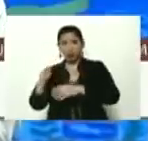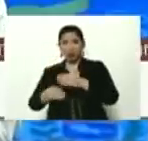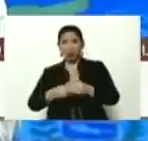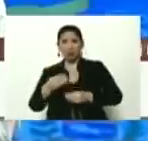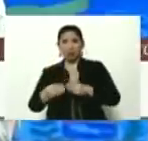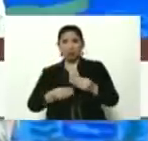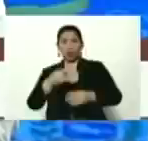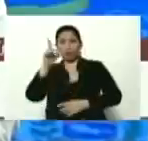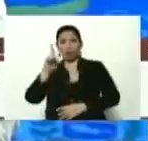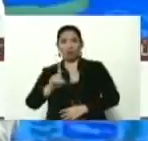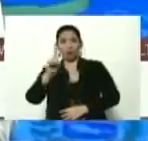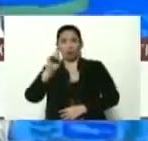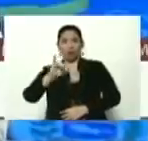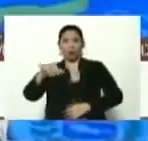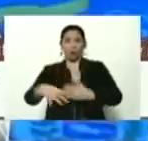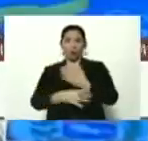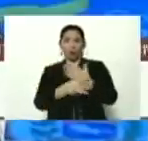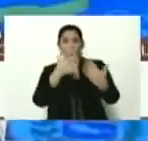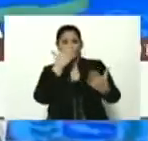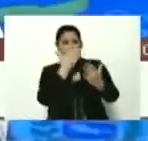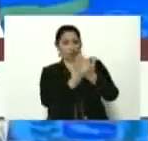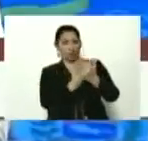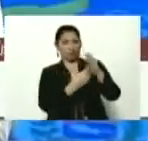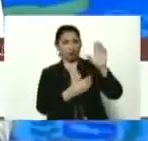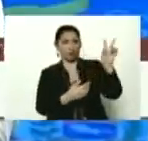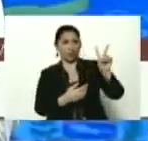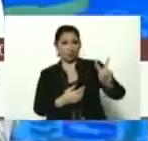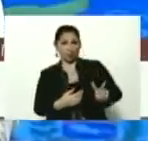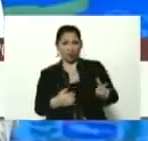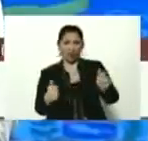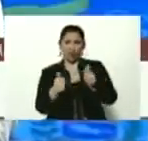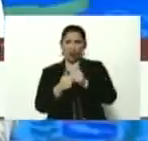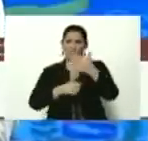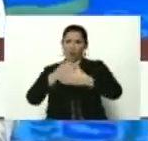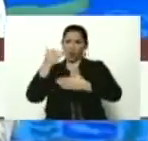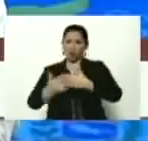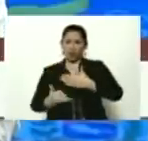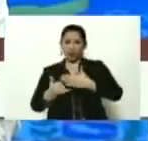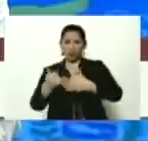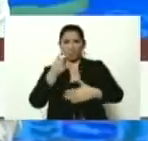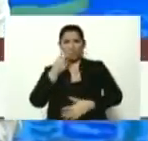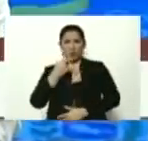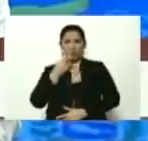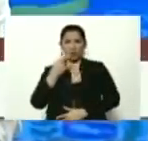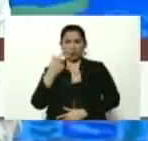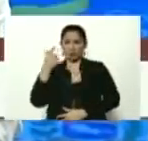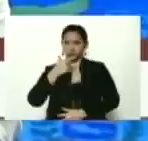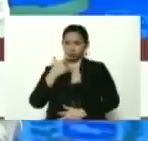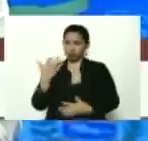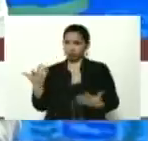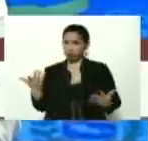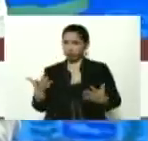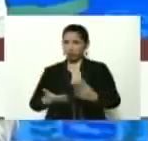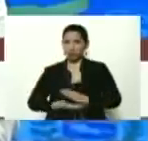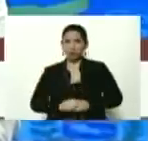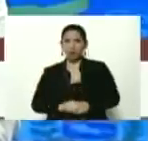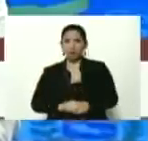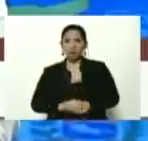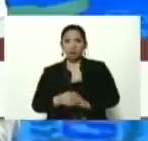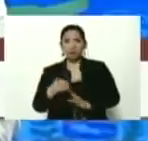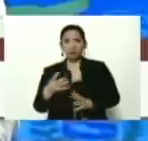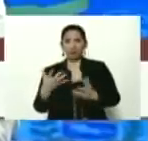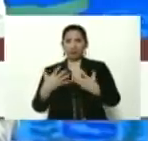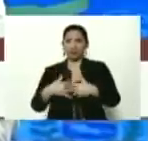el diputado Juan Guaidó frente al país como un proyecto político, en realidad es una